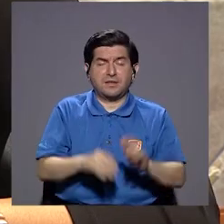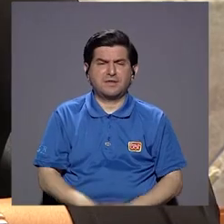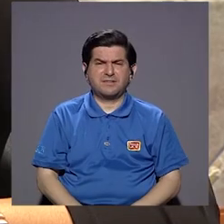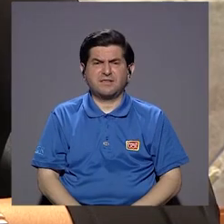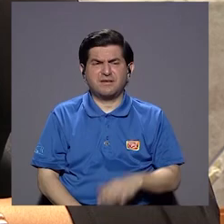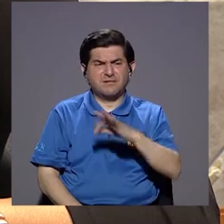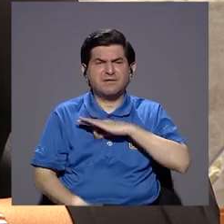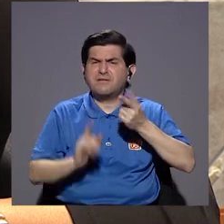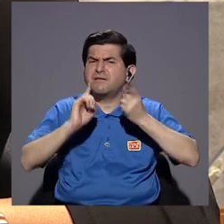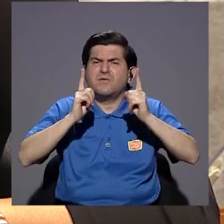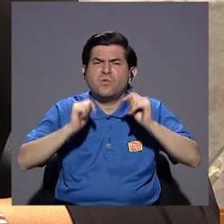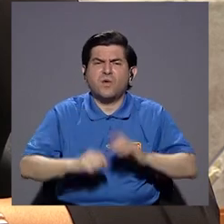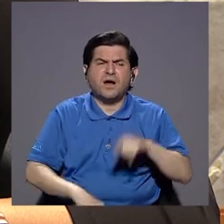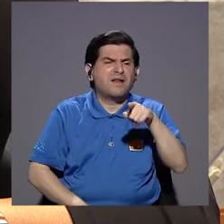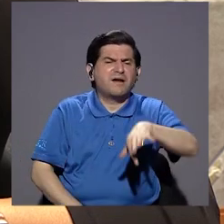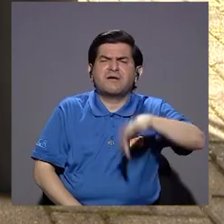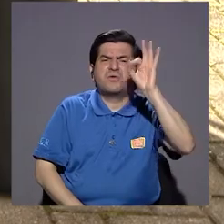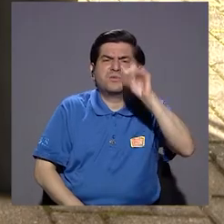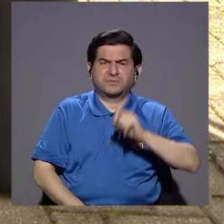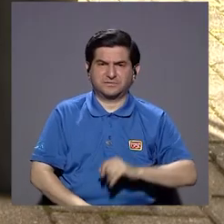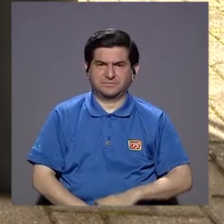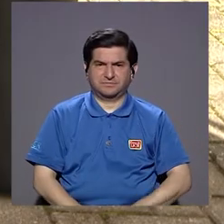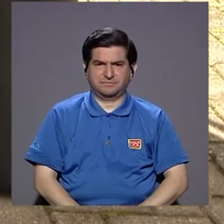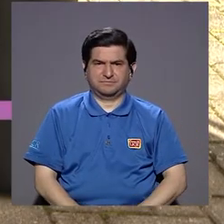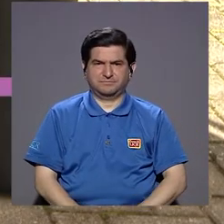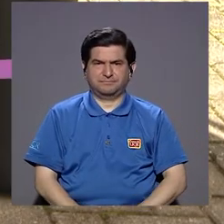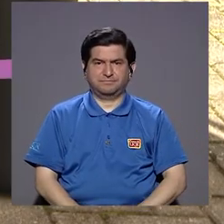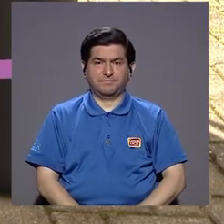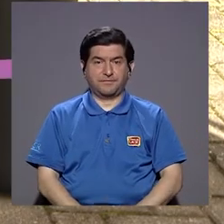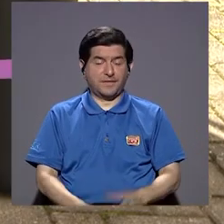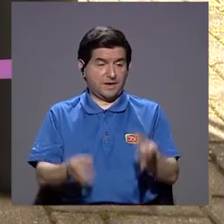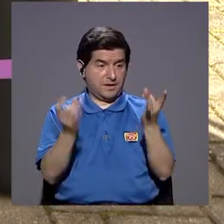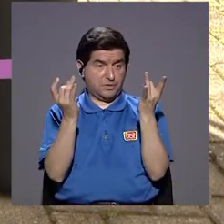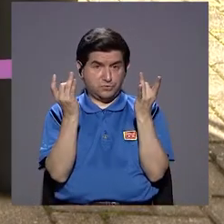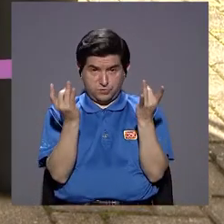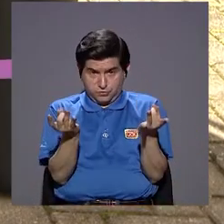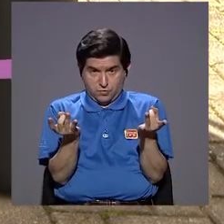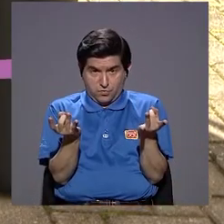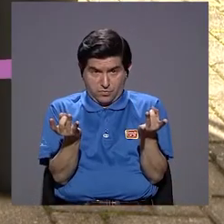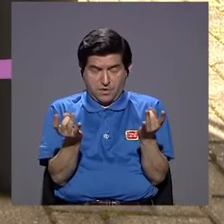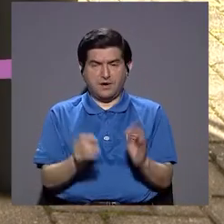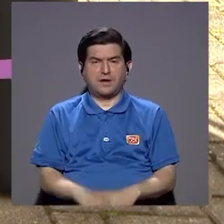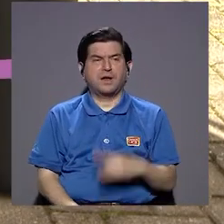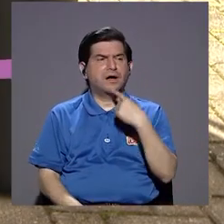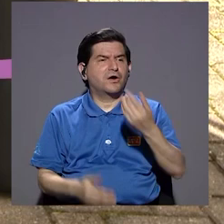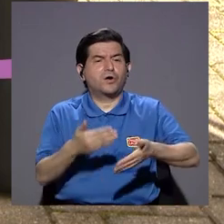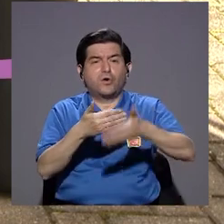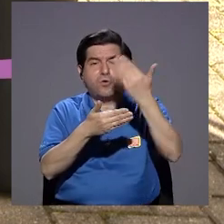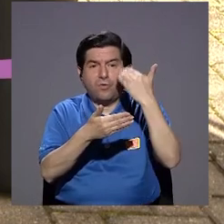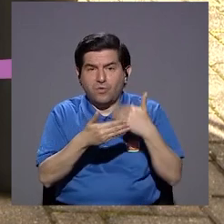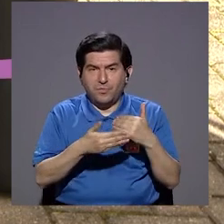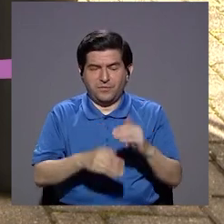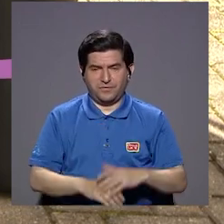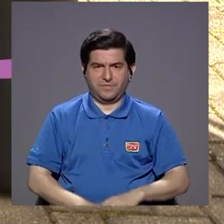beneficios, Vivian, encontramos ahí? Bueno, pues el yoga, como le digo,